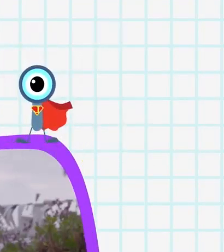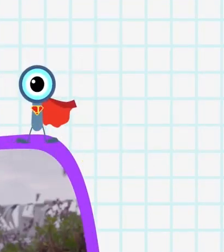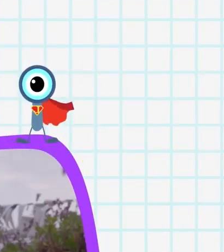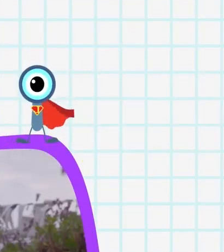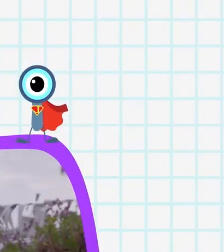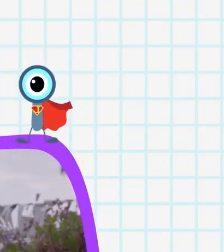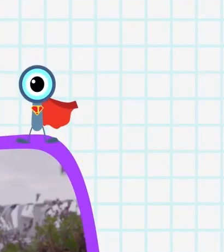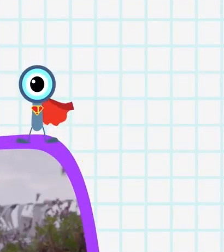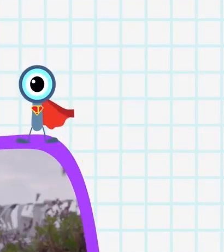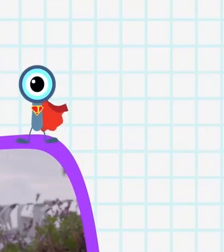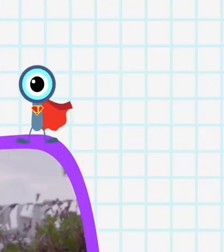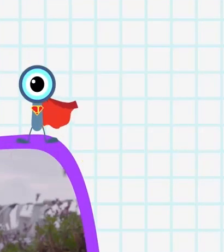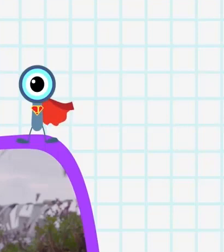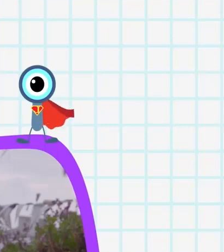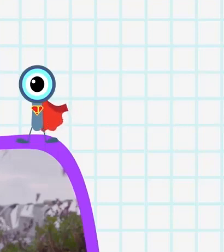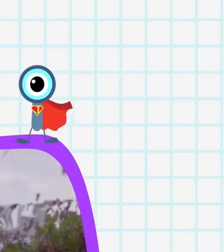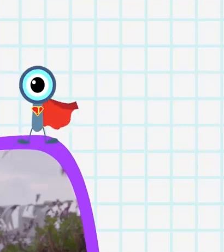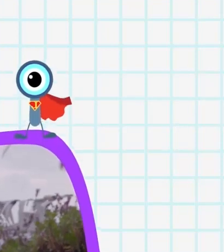Los meteoritos.